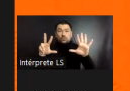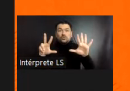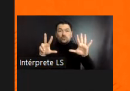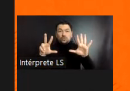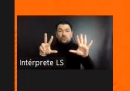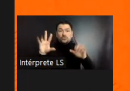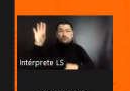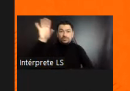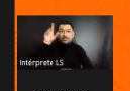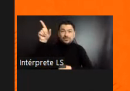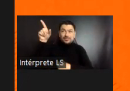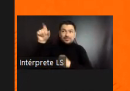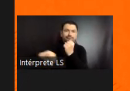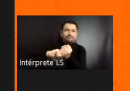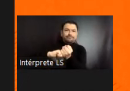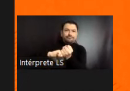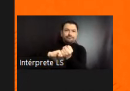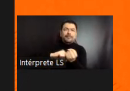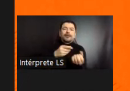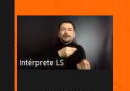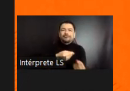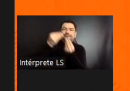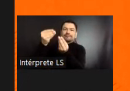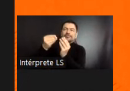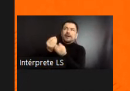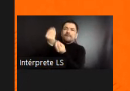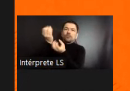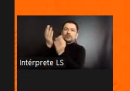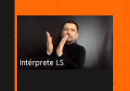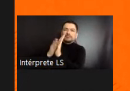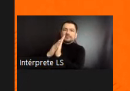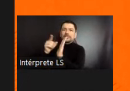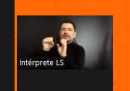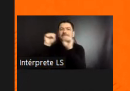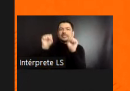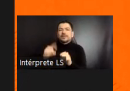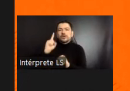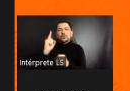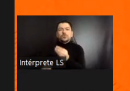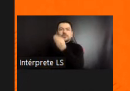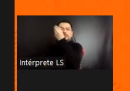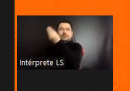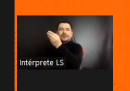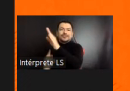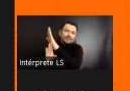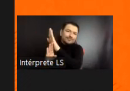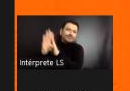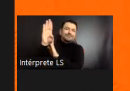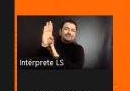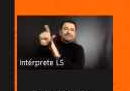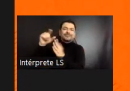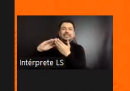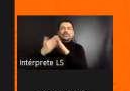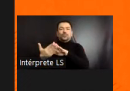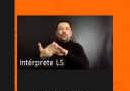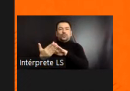esta solución y que crean un solo sistema de desarrollo. En una ciudad, por ejemplo, hay un hospital